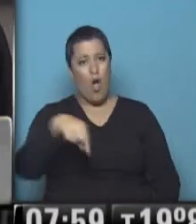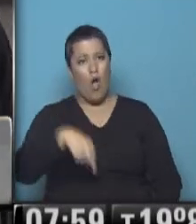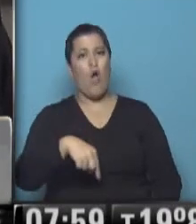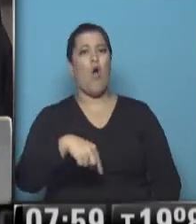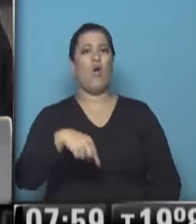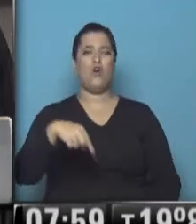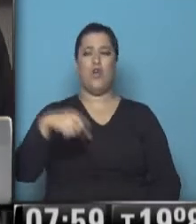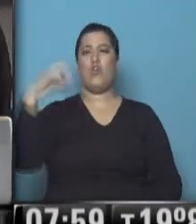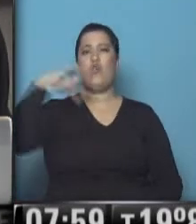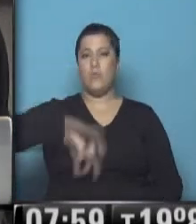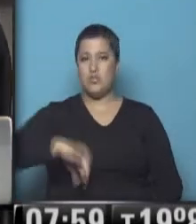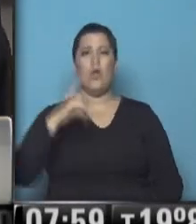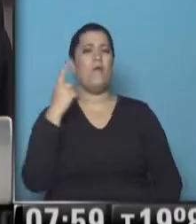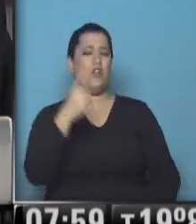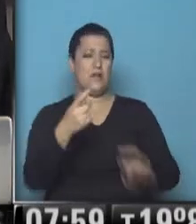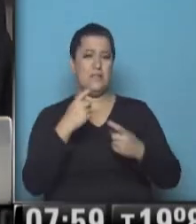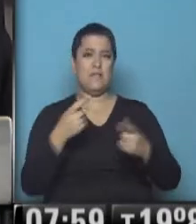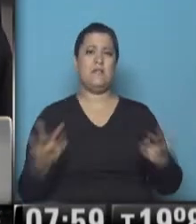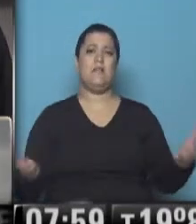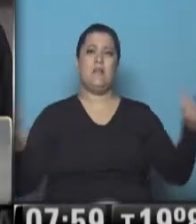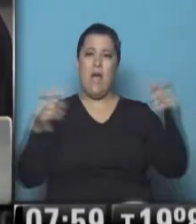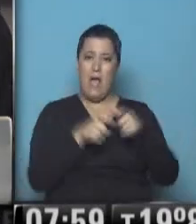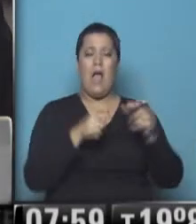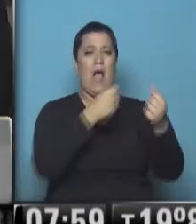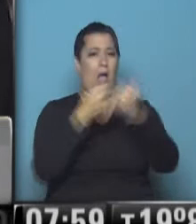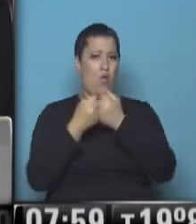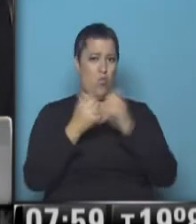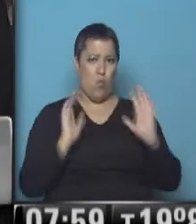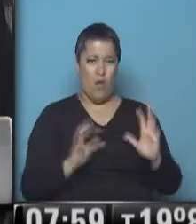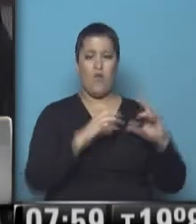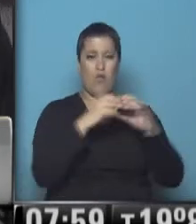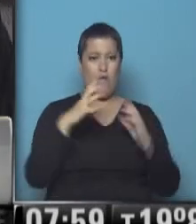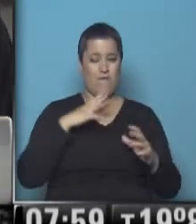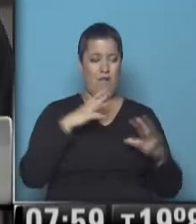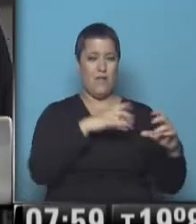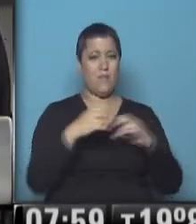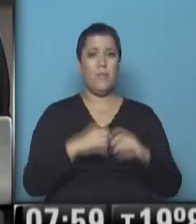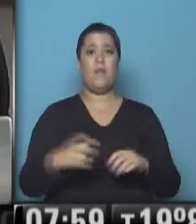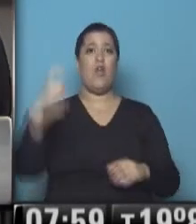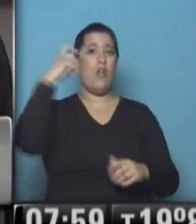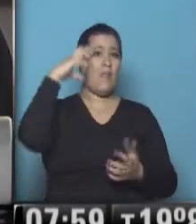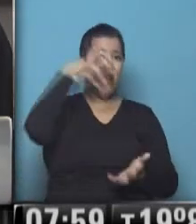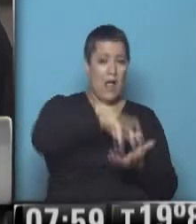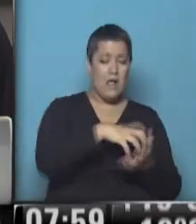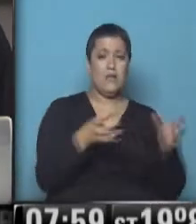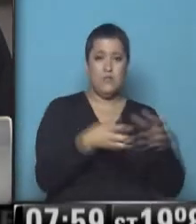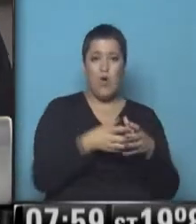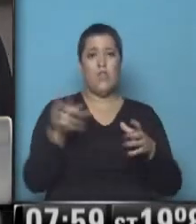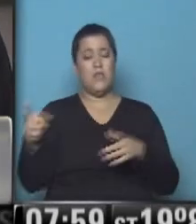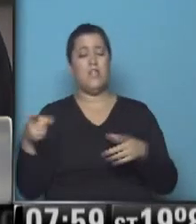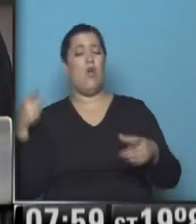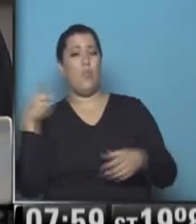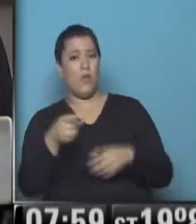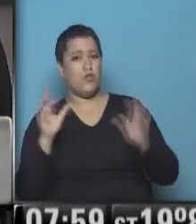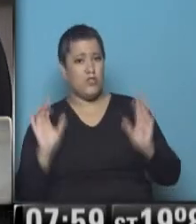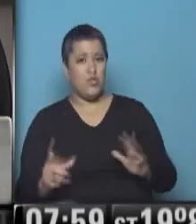necesita el acuerdo del senado y que tiene que ser tratado en la comisión de acuerdos el radicalismo y la oposición han señalado que como iba a ser una sesión